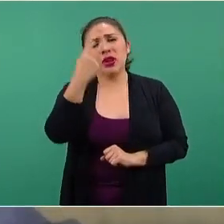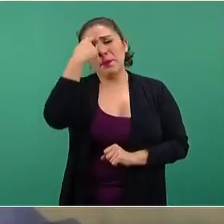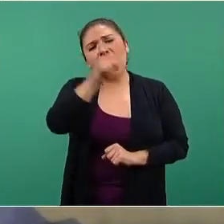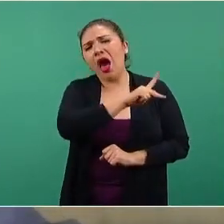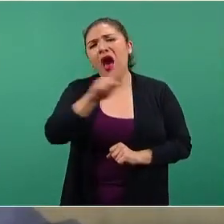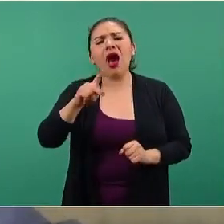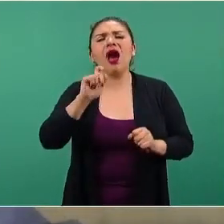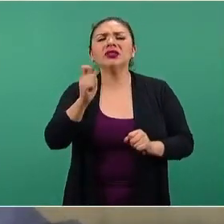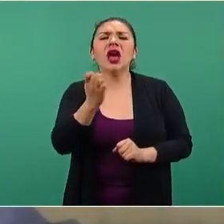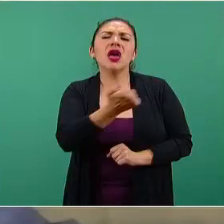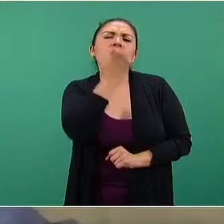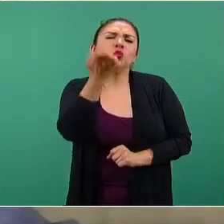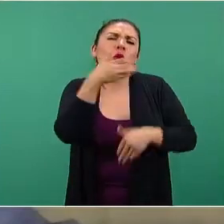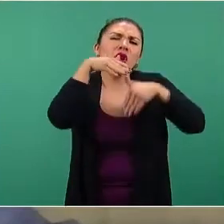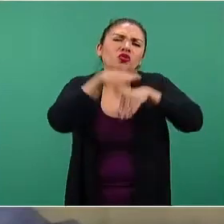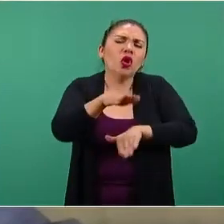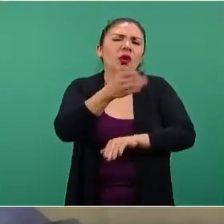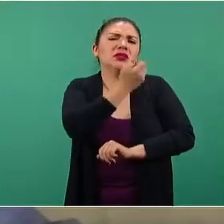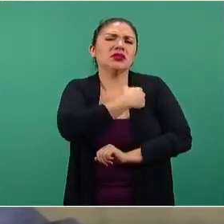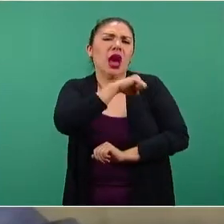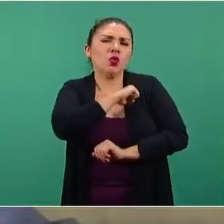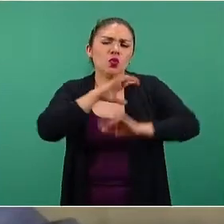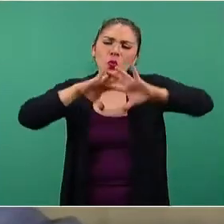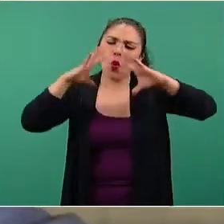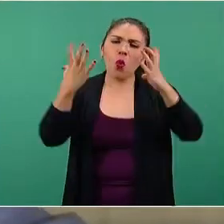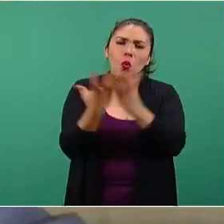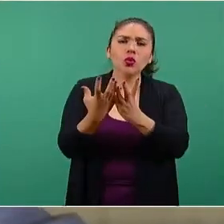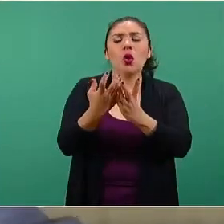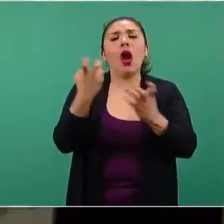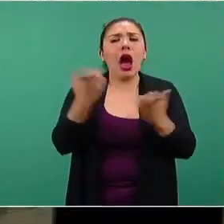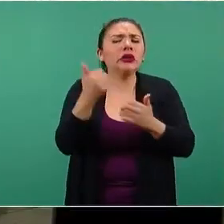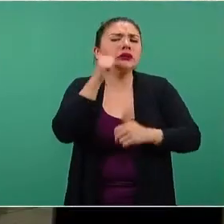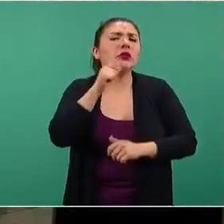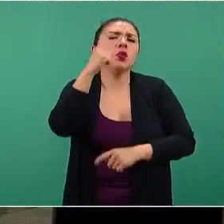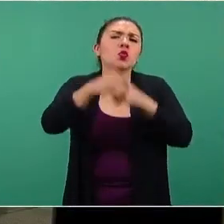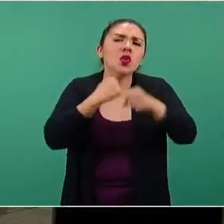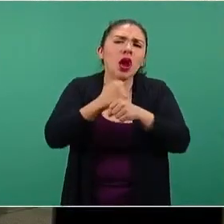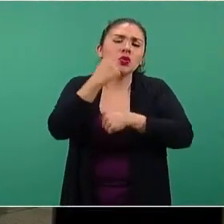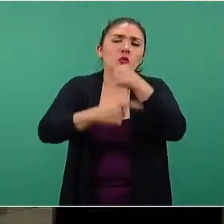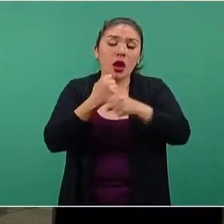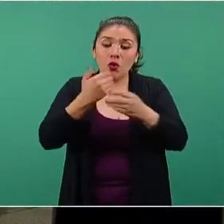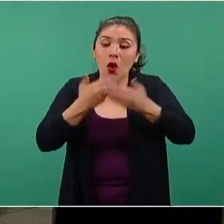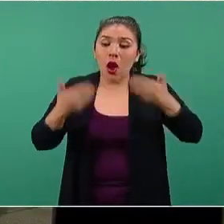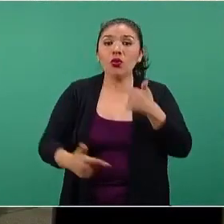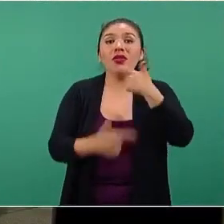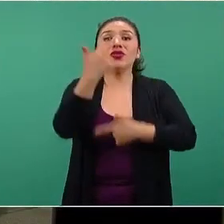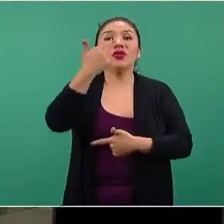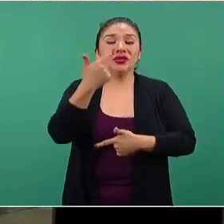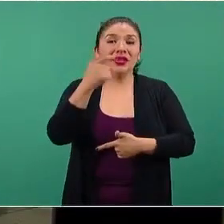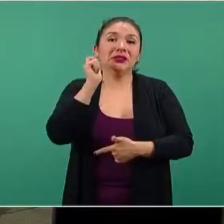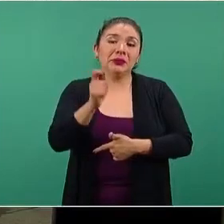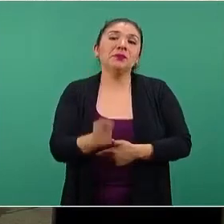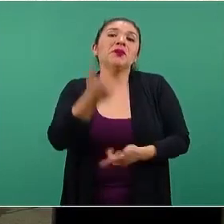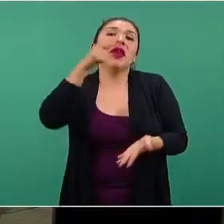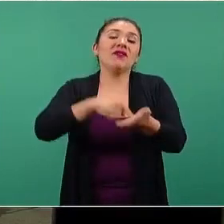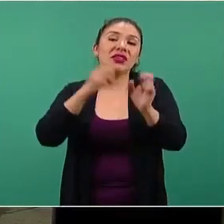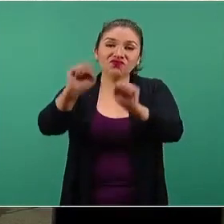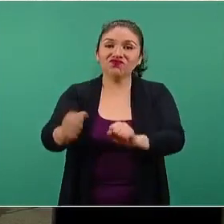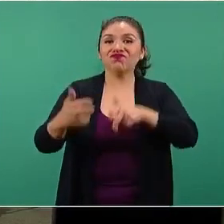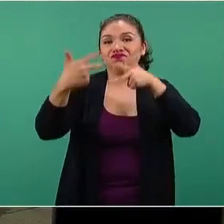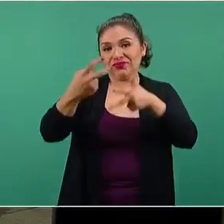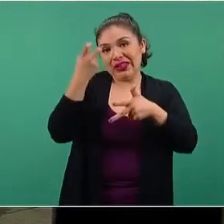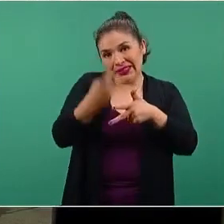académica sobre salud pública global que se realiza todos los años. Esta es la número 12, es la primera vez que se realiza en forma